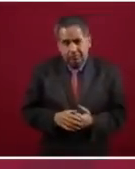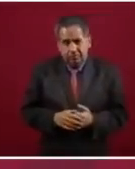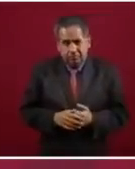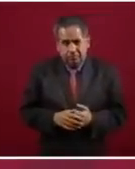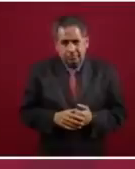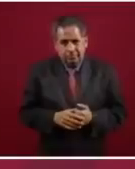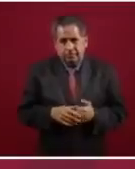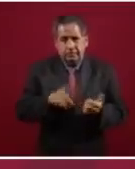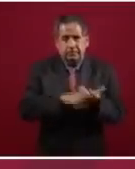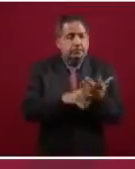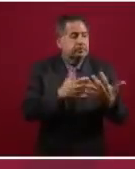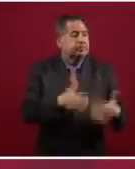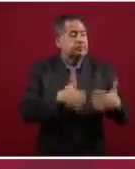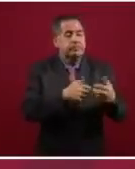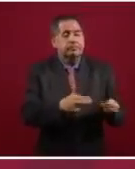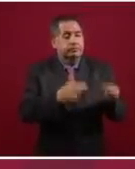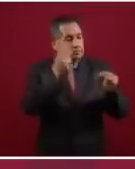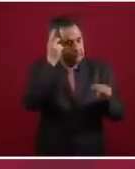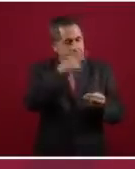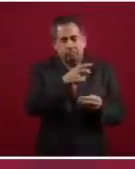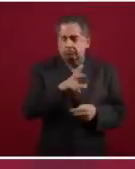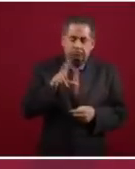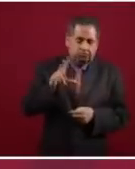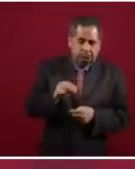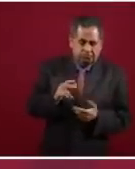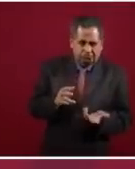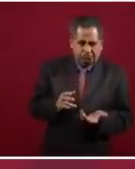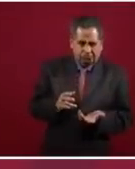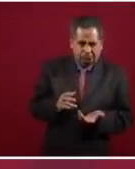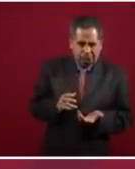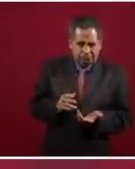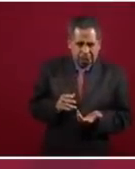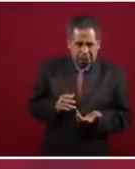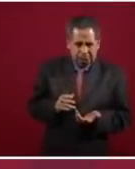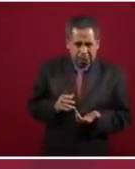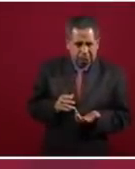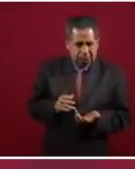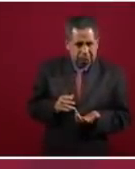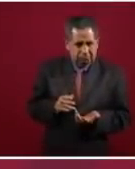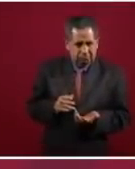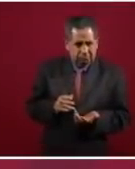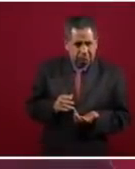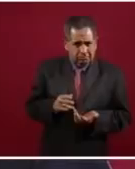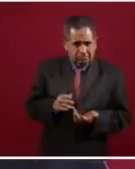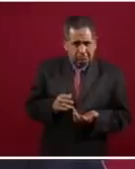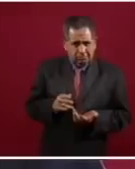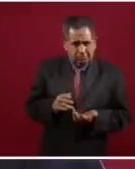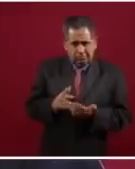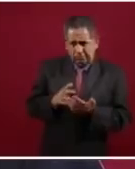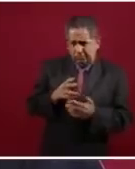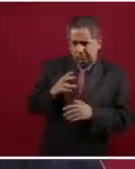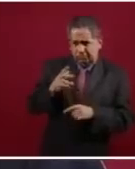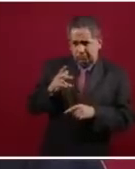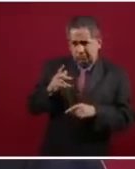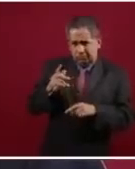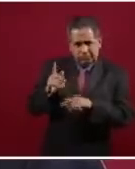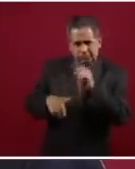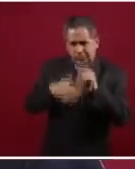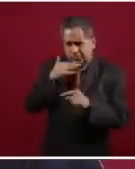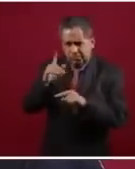están en contra de que se combata la corrupción.